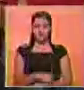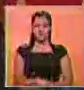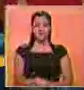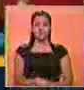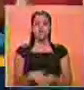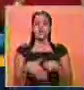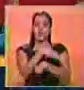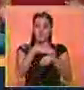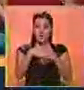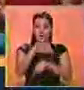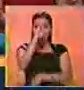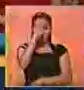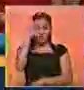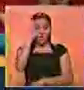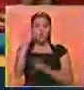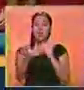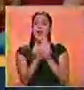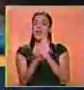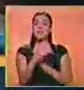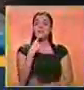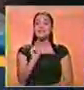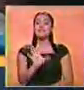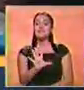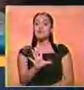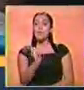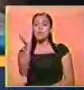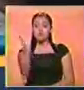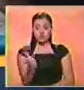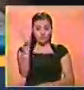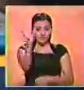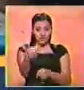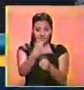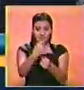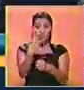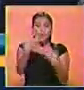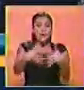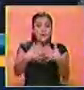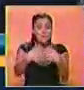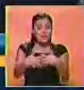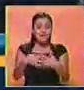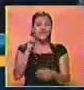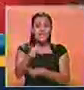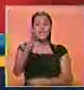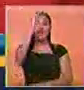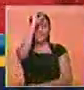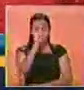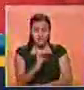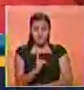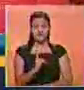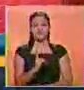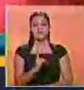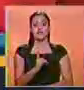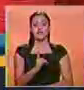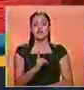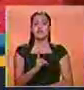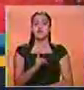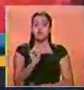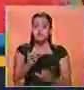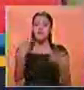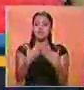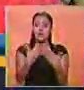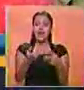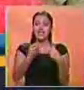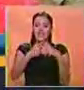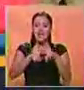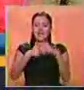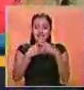Según el gobernador, la ley establece que 5% de los trabajadores de una empresa deben ser discapacitados. Por ello asegura que estas escuelas